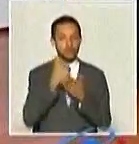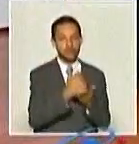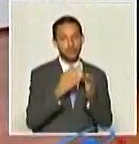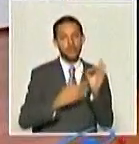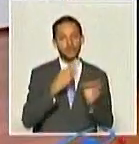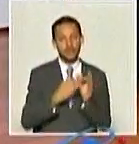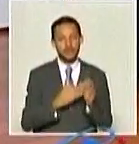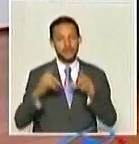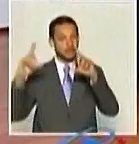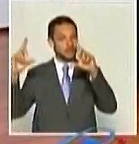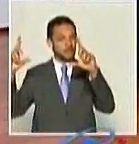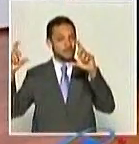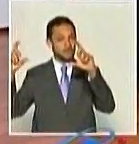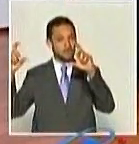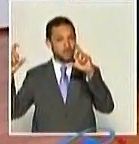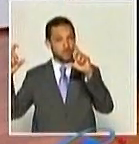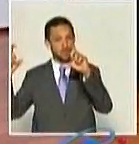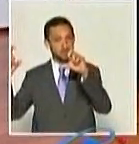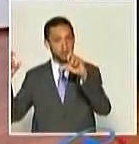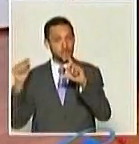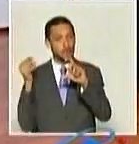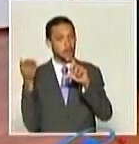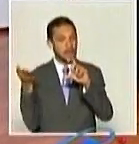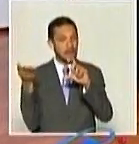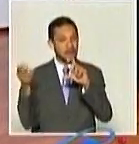unas imágenes ahí, doctor Javier Rodríguez, que